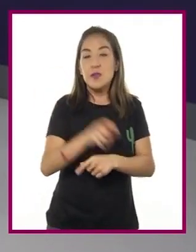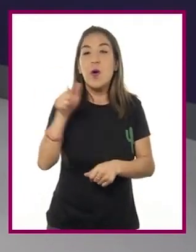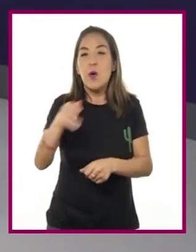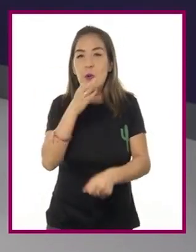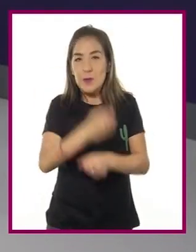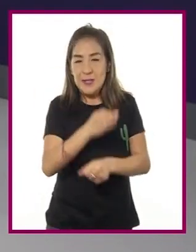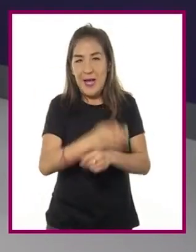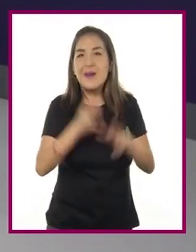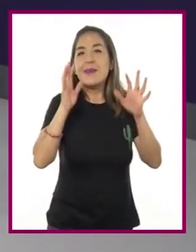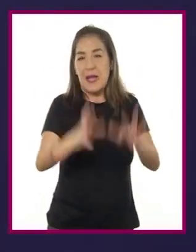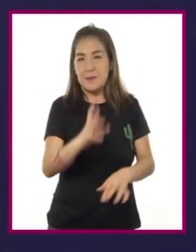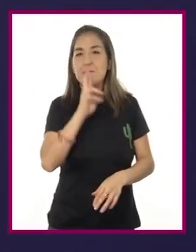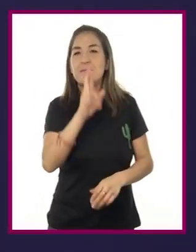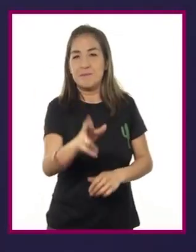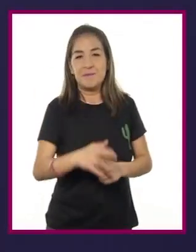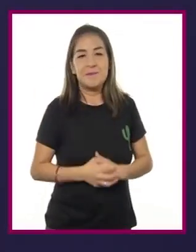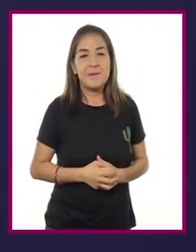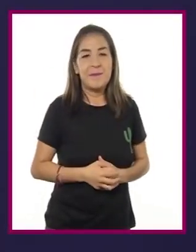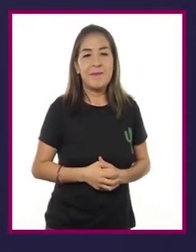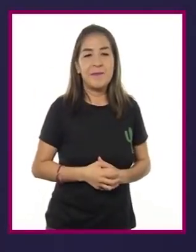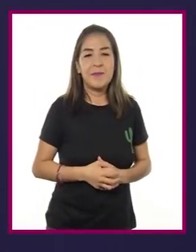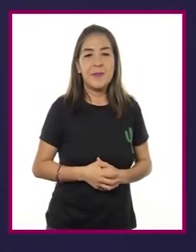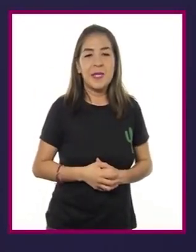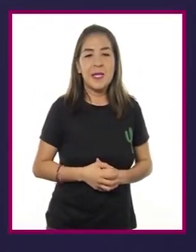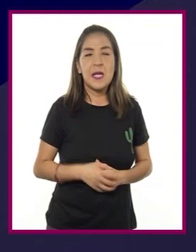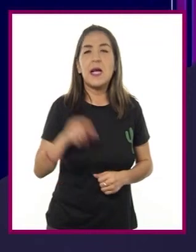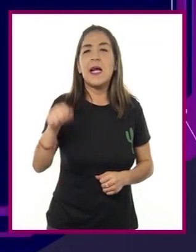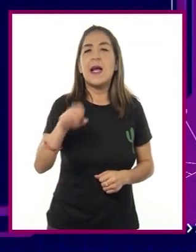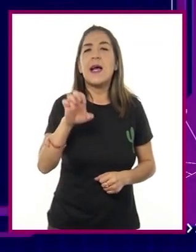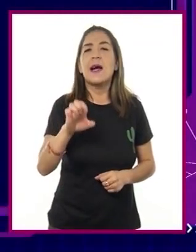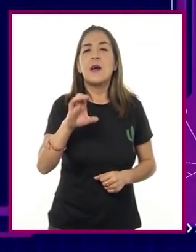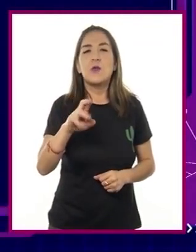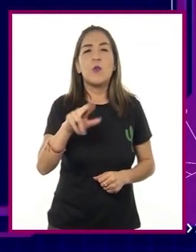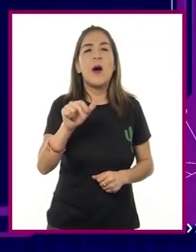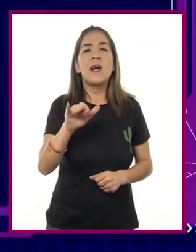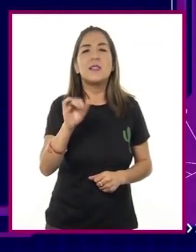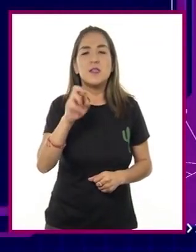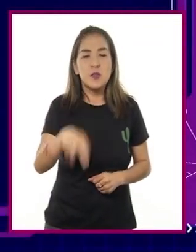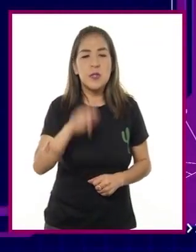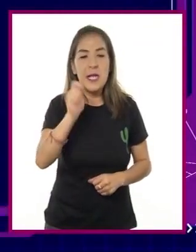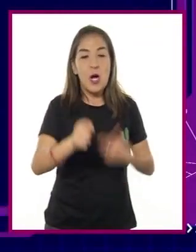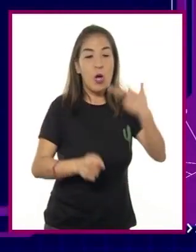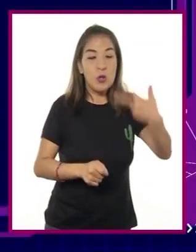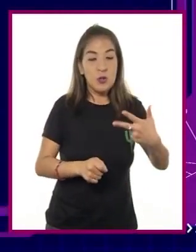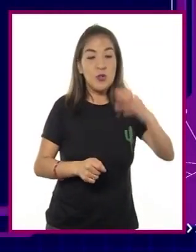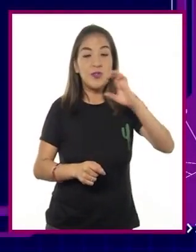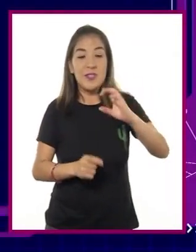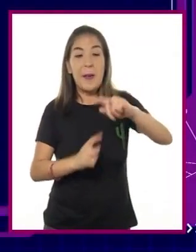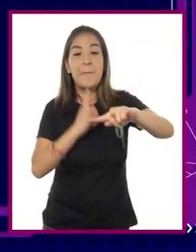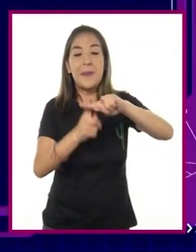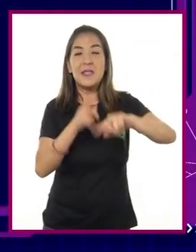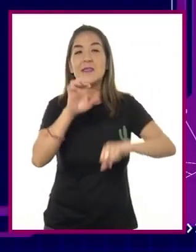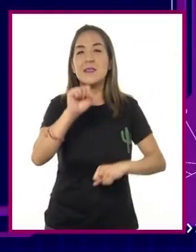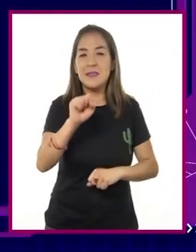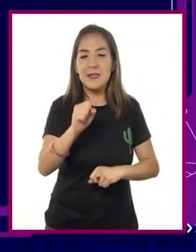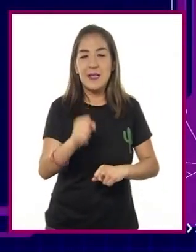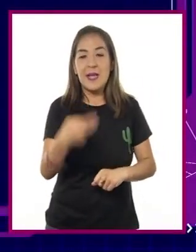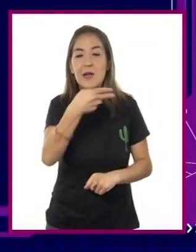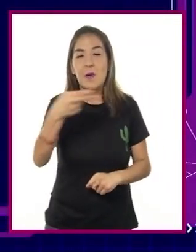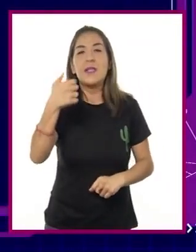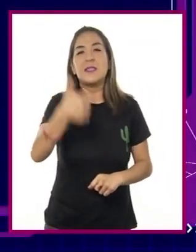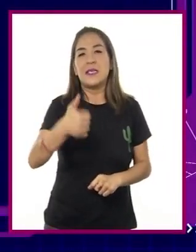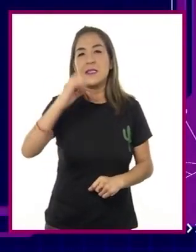vayamos a resolver la ecuación. Nuestra ecuación es 8C más 60 igual a 6C